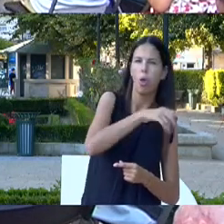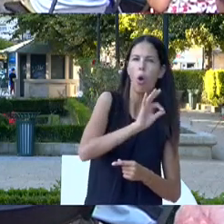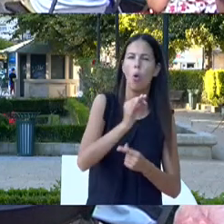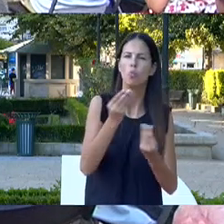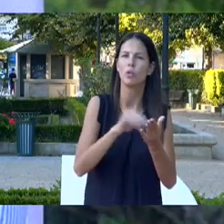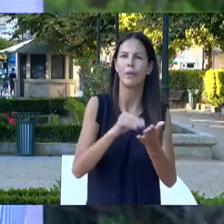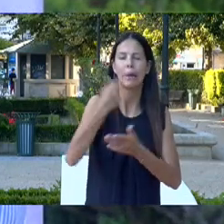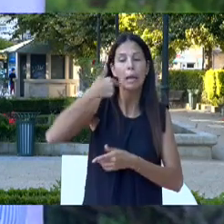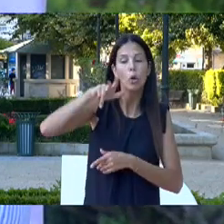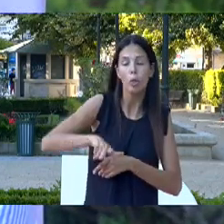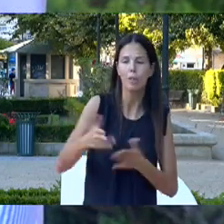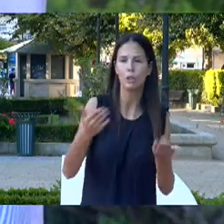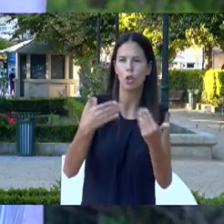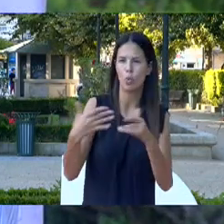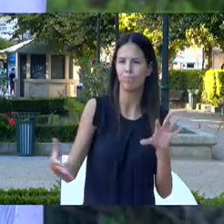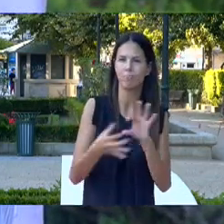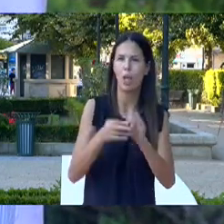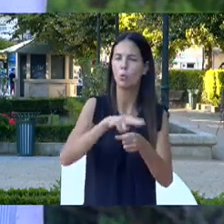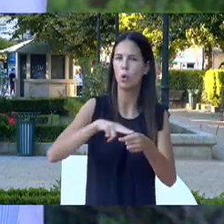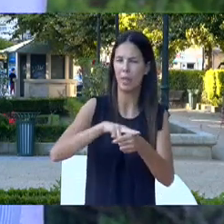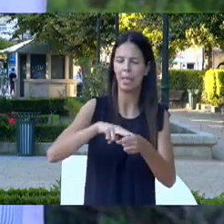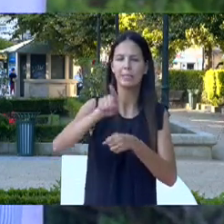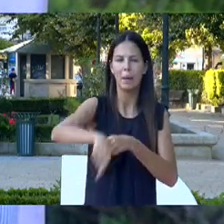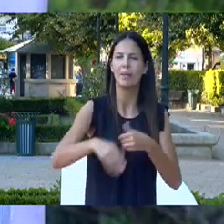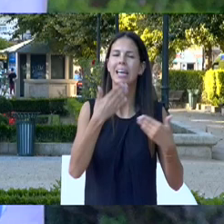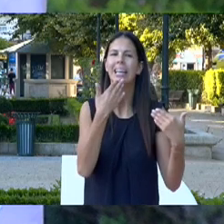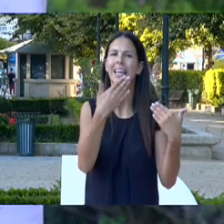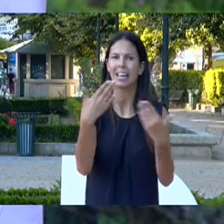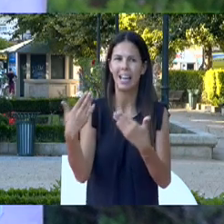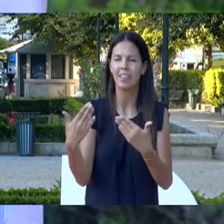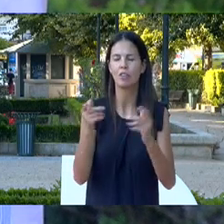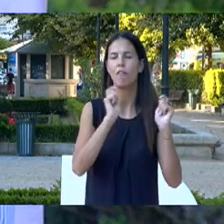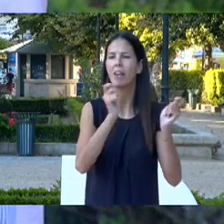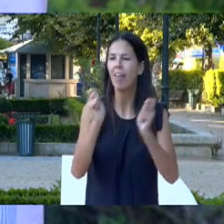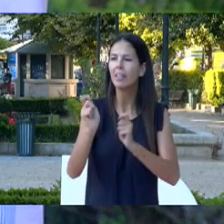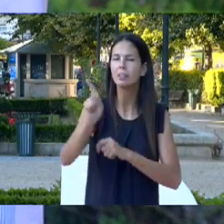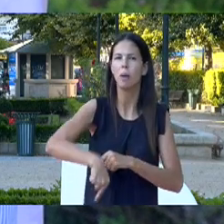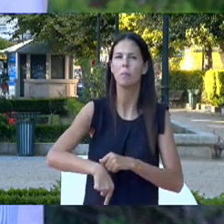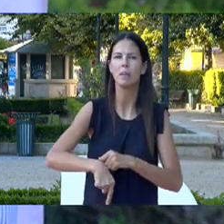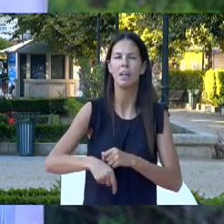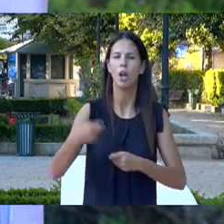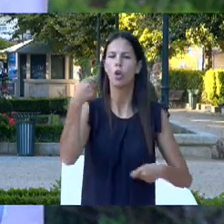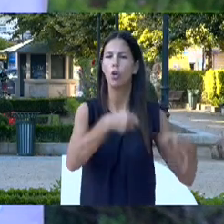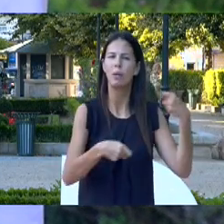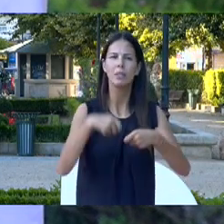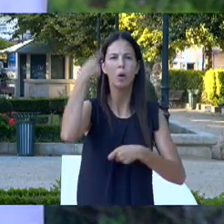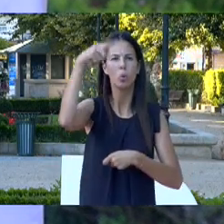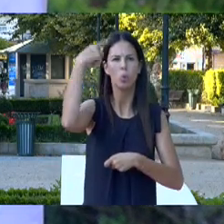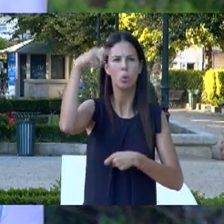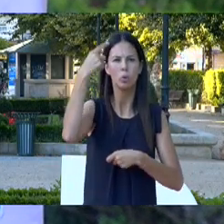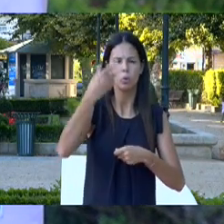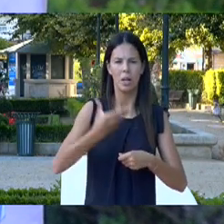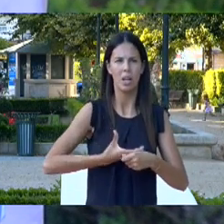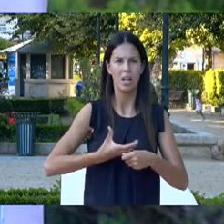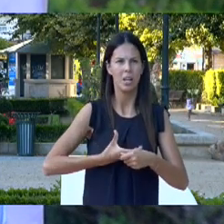tiveron relación coa provincia. Agradecerlle tamén, ou felicitar tamén, a Cooperativa Cultural O Cable